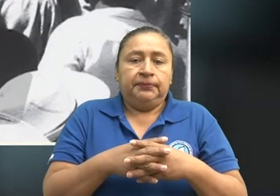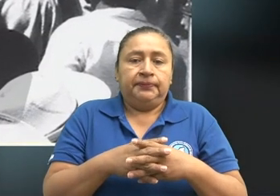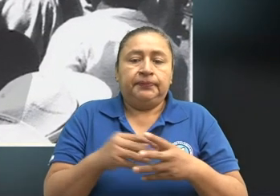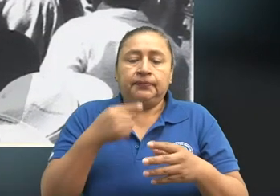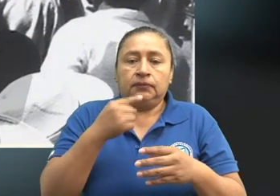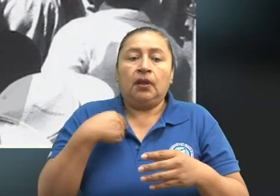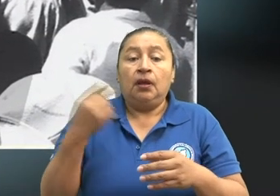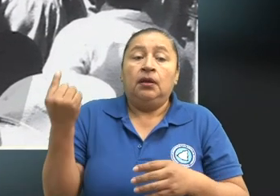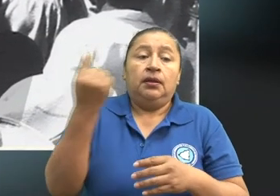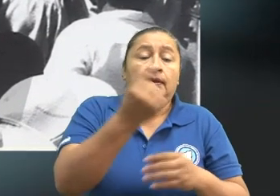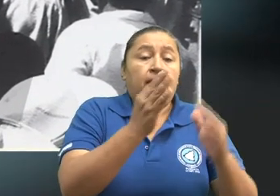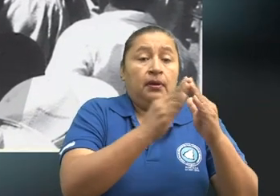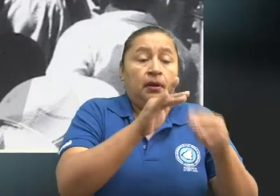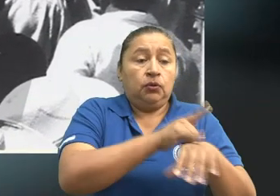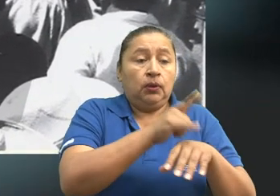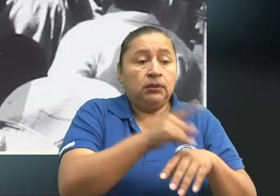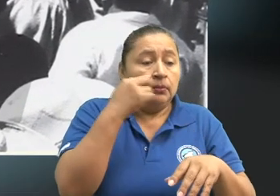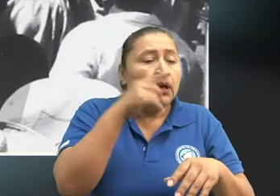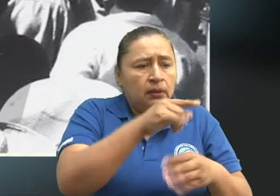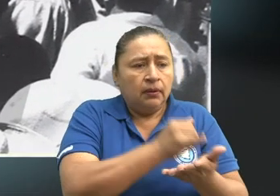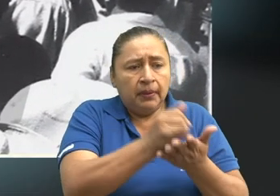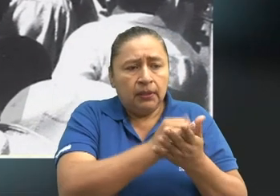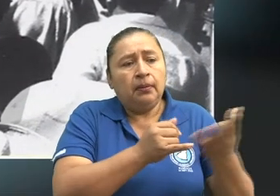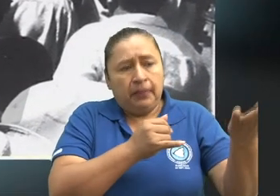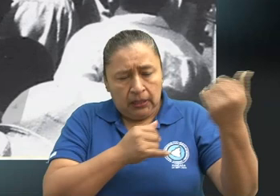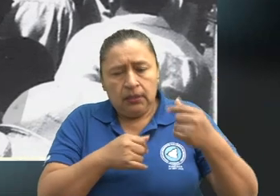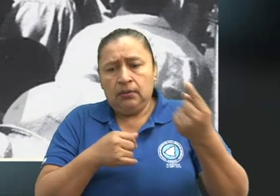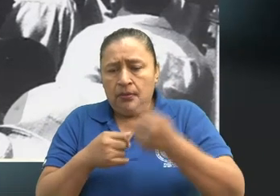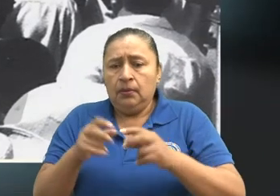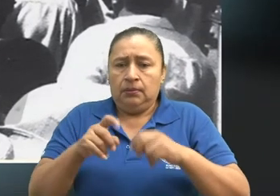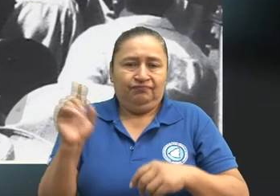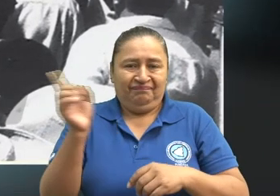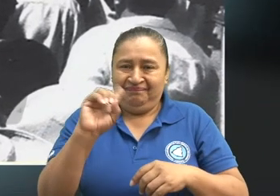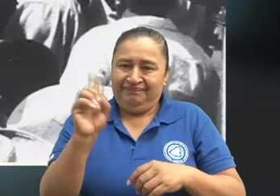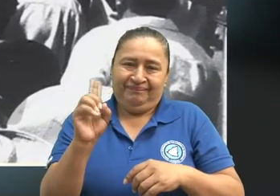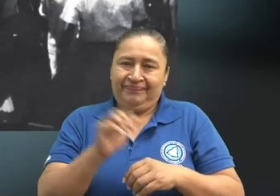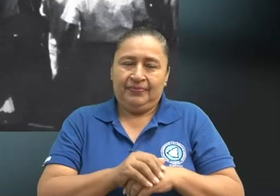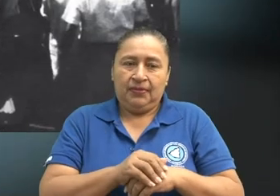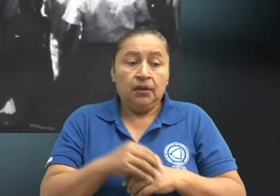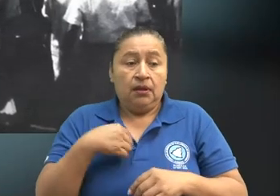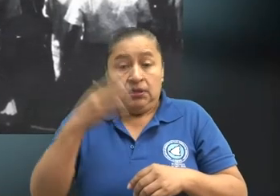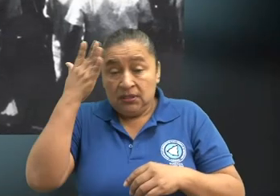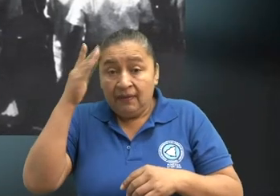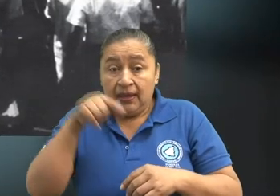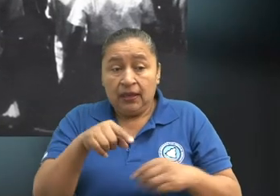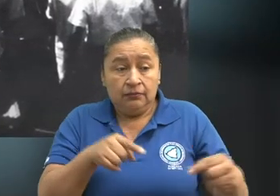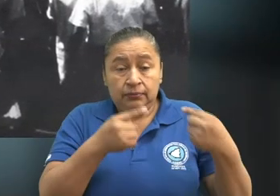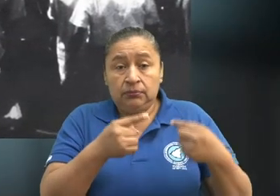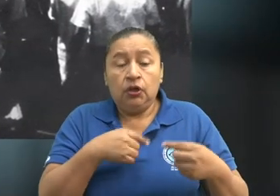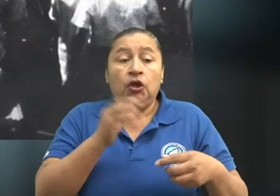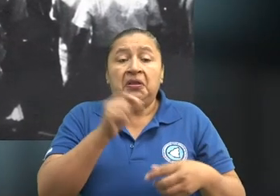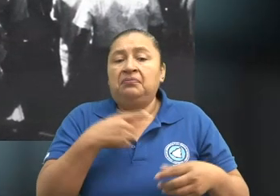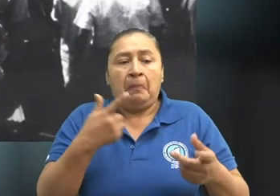que te llegaban a buscar a tu casa y te dicen, te vamos a investigar, vas a ir a los tribunales, nada de eso. Era, si sabían que era opositor, o te